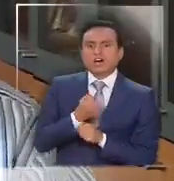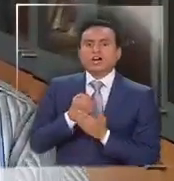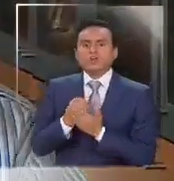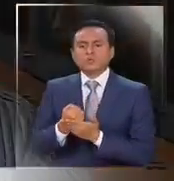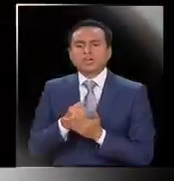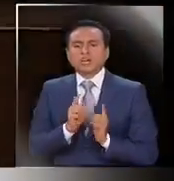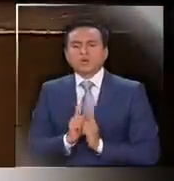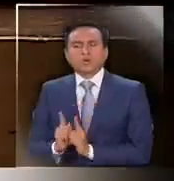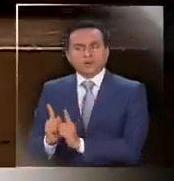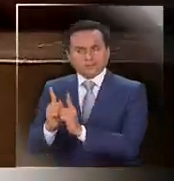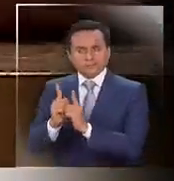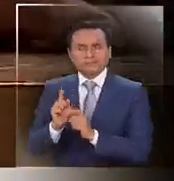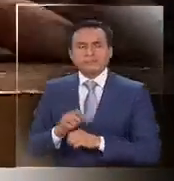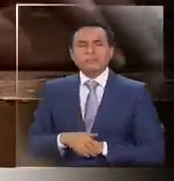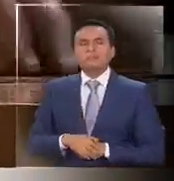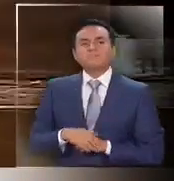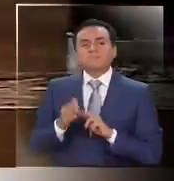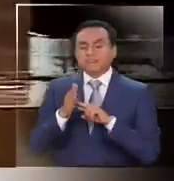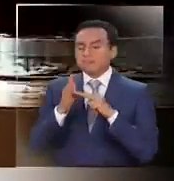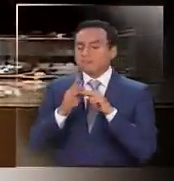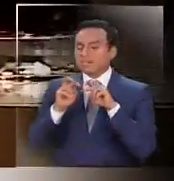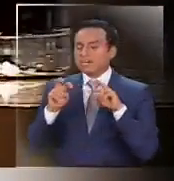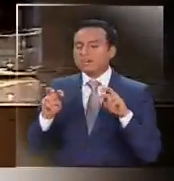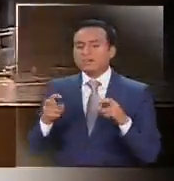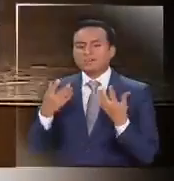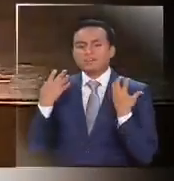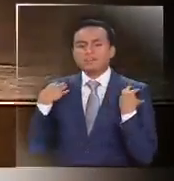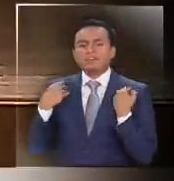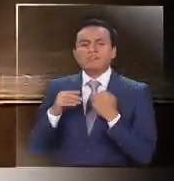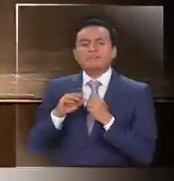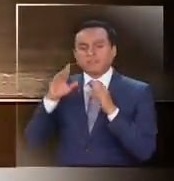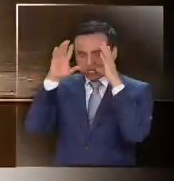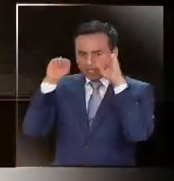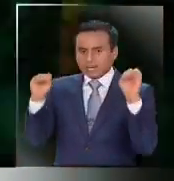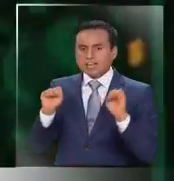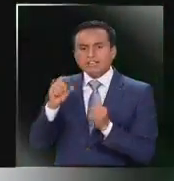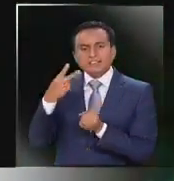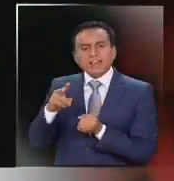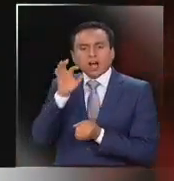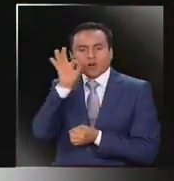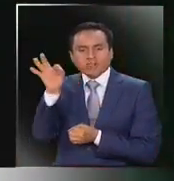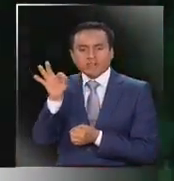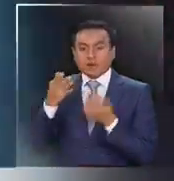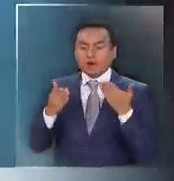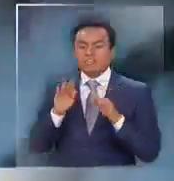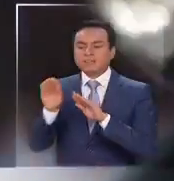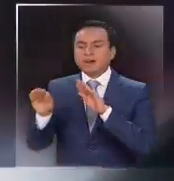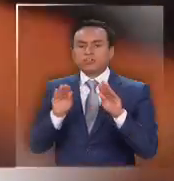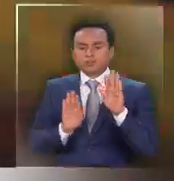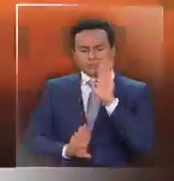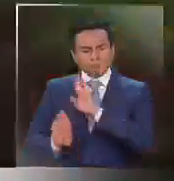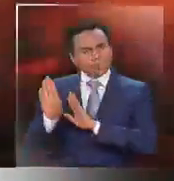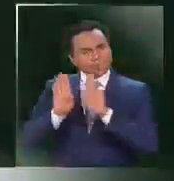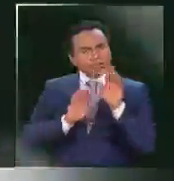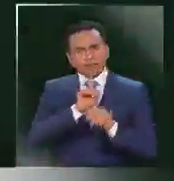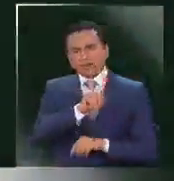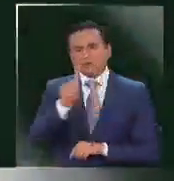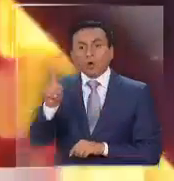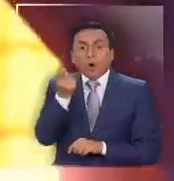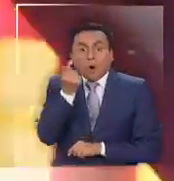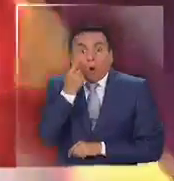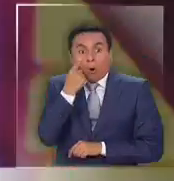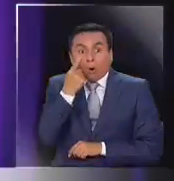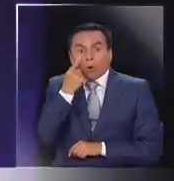hacer el recorrido. El caso ya está en manos de la Fiscalía Local de Las Condes. Ahora el llamado es al autocuidado, a